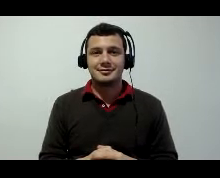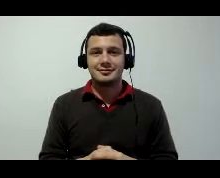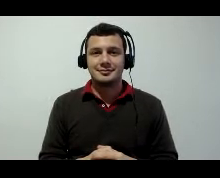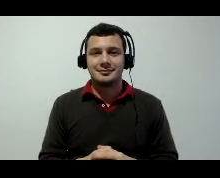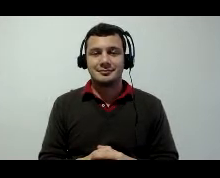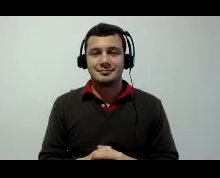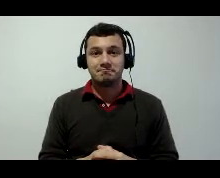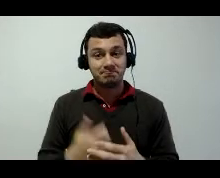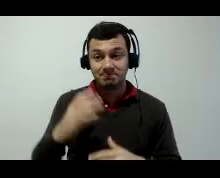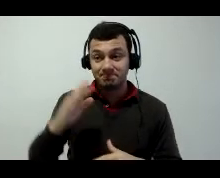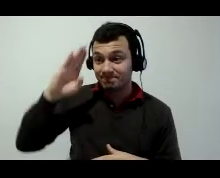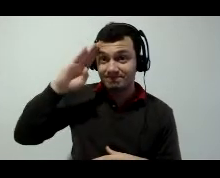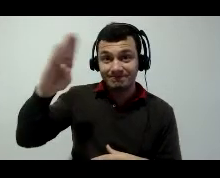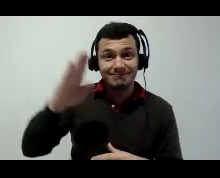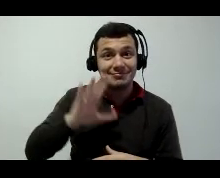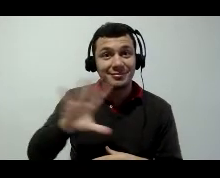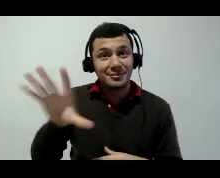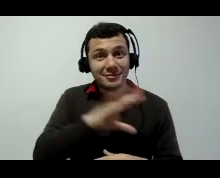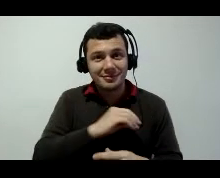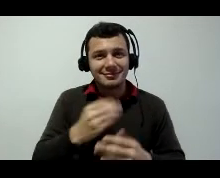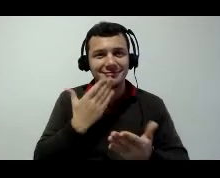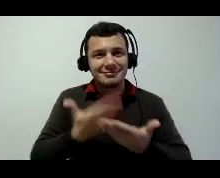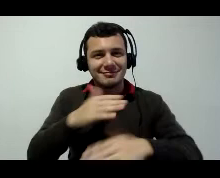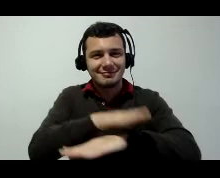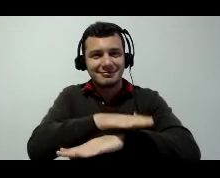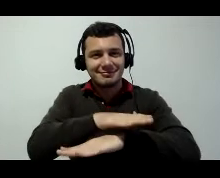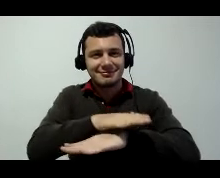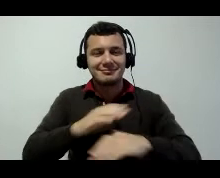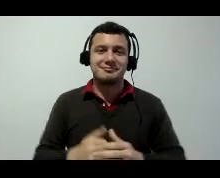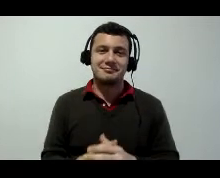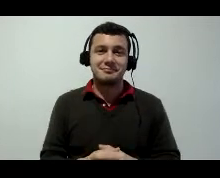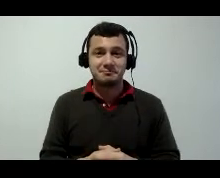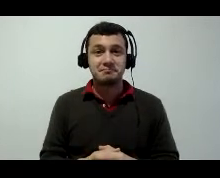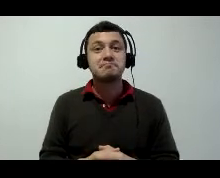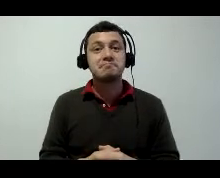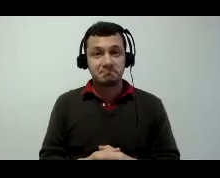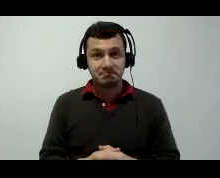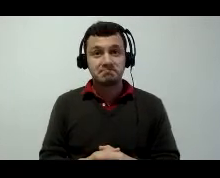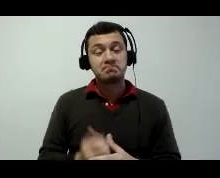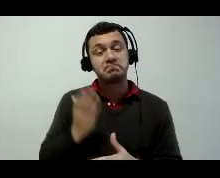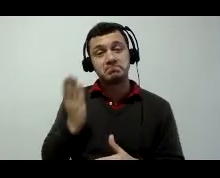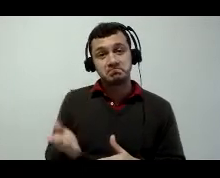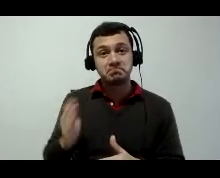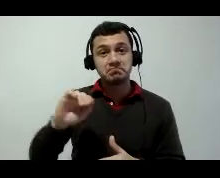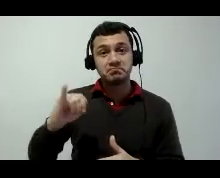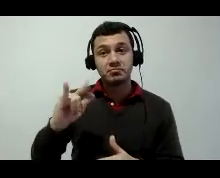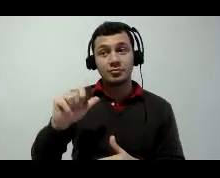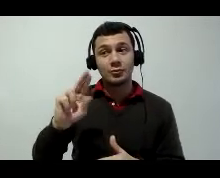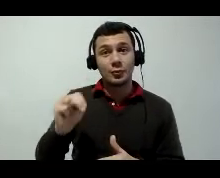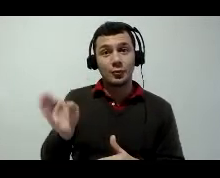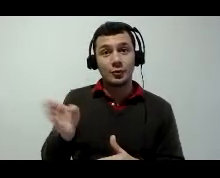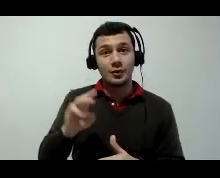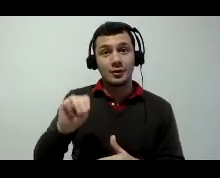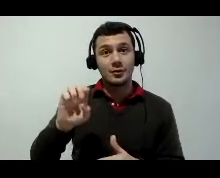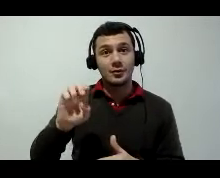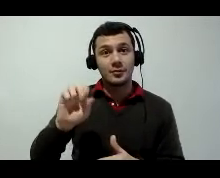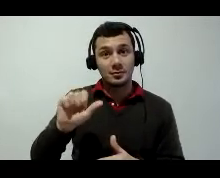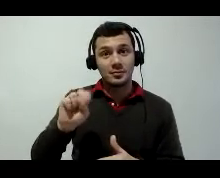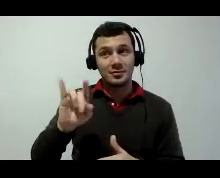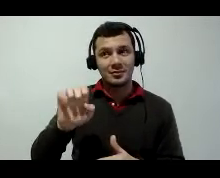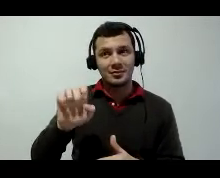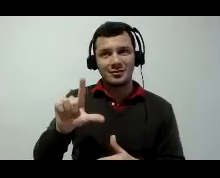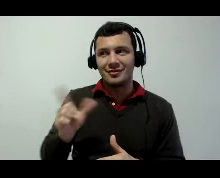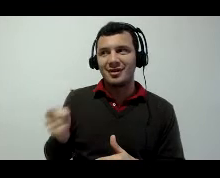Hola a todos, muy buenas tardes. Como les contaba Juan Manuel, en la tarde de hoy vamos a estar